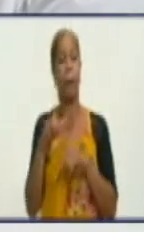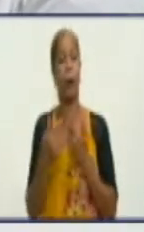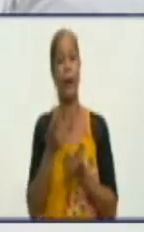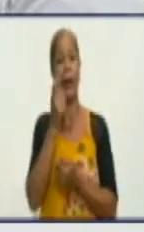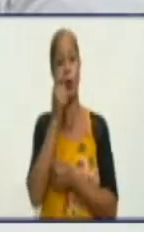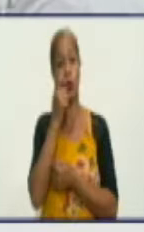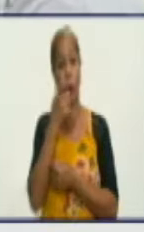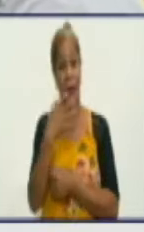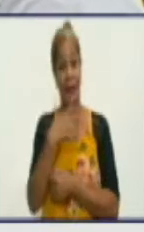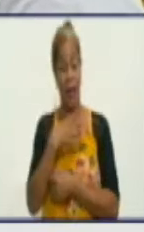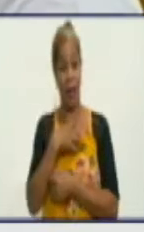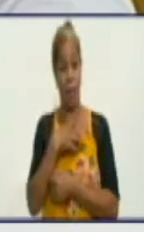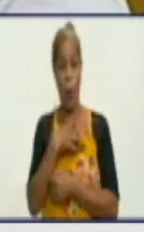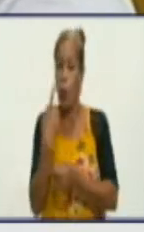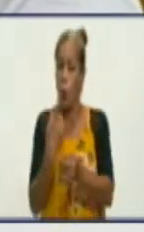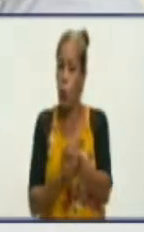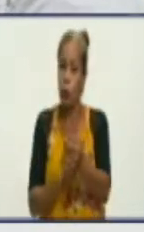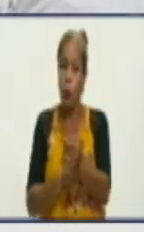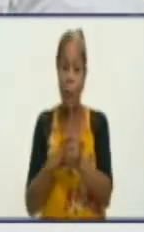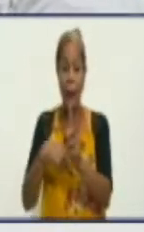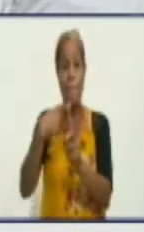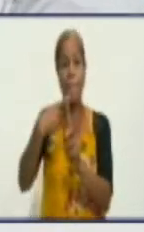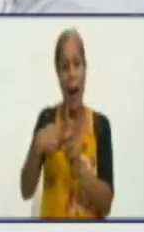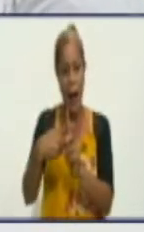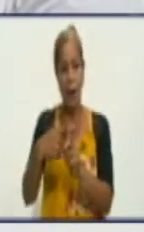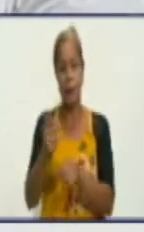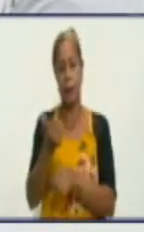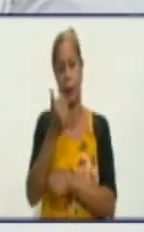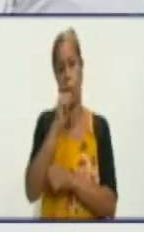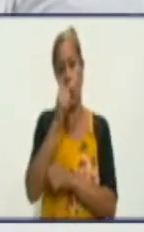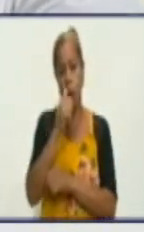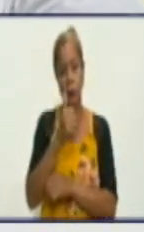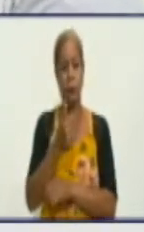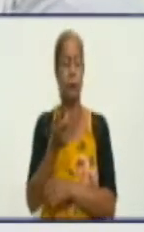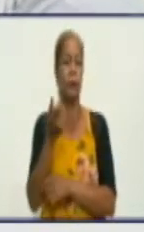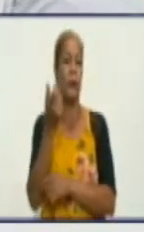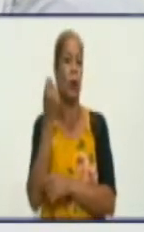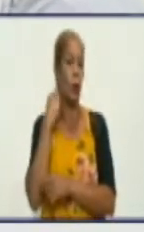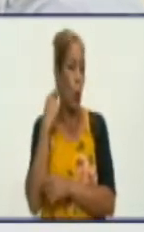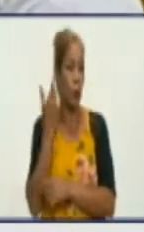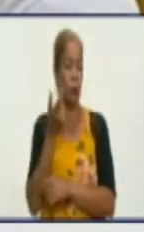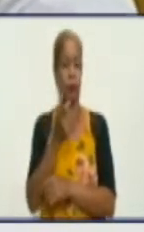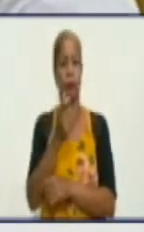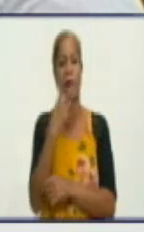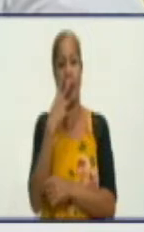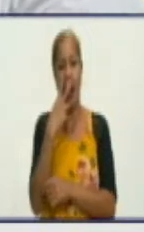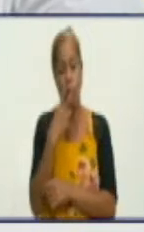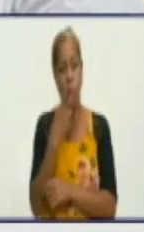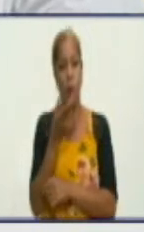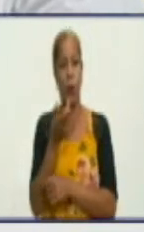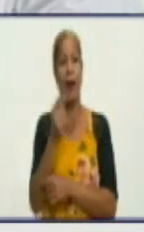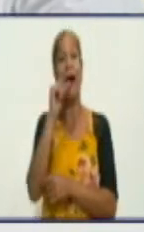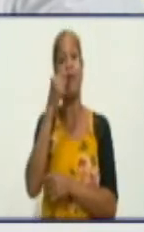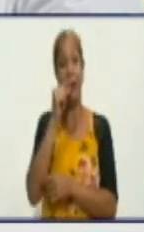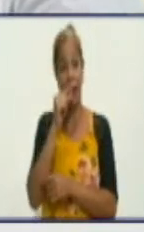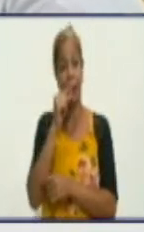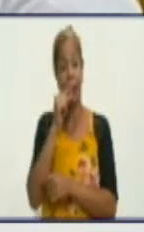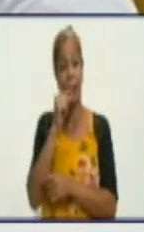de consumo de tabaco y de alcohol mayor que las mujeres. ¿Qué pasa también? Mira, a medida que la persona